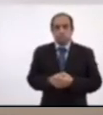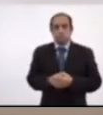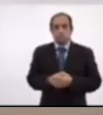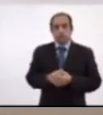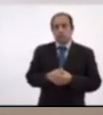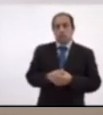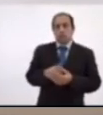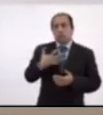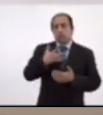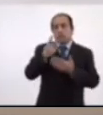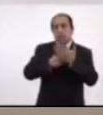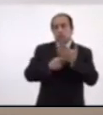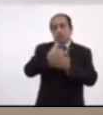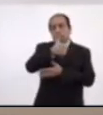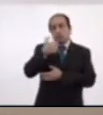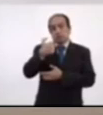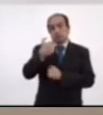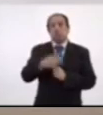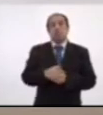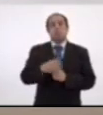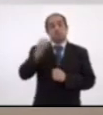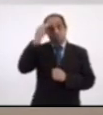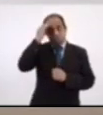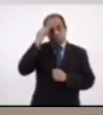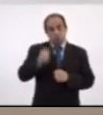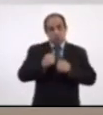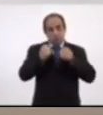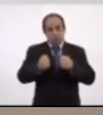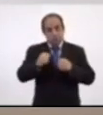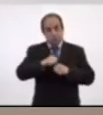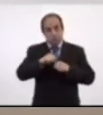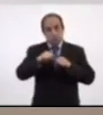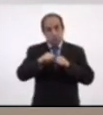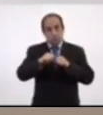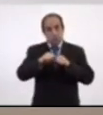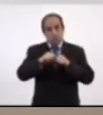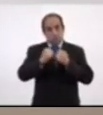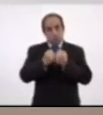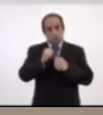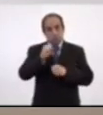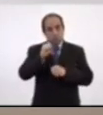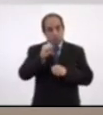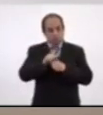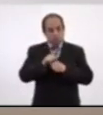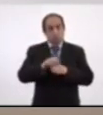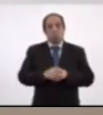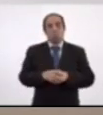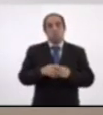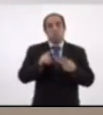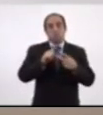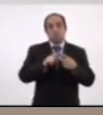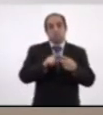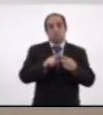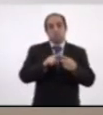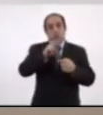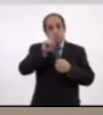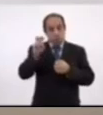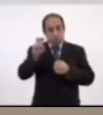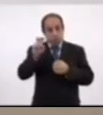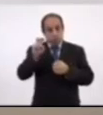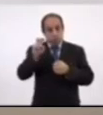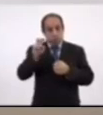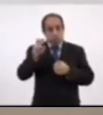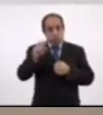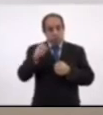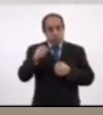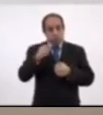estableciendo 600 camas del Seguro Social, tanto las 200 que se permanecen